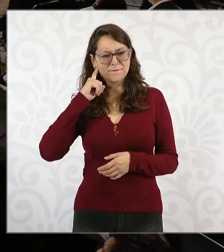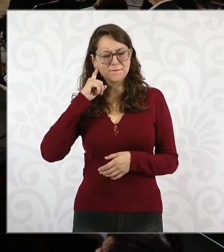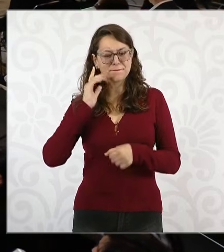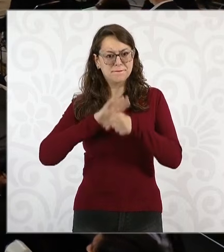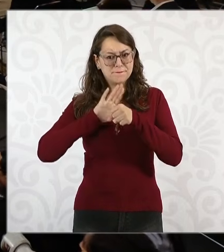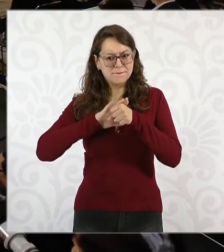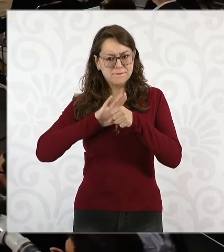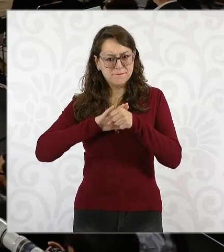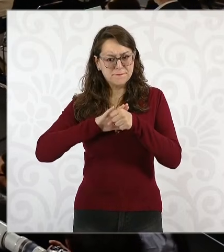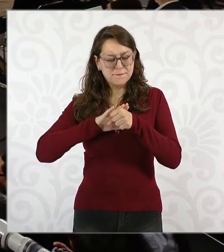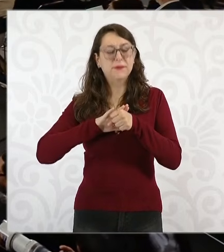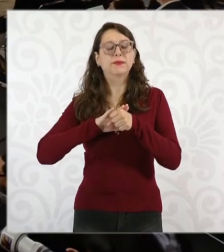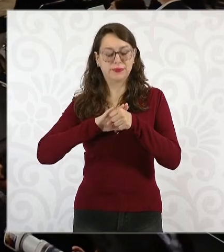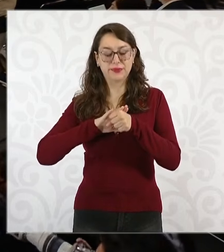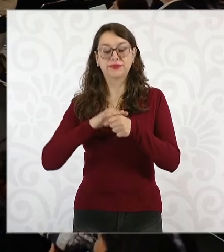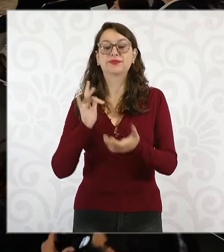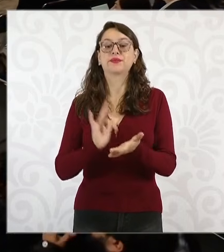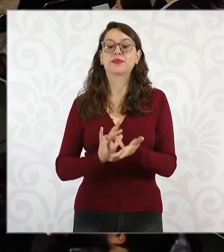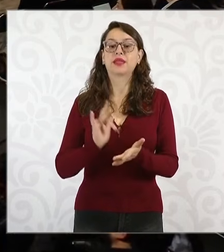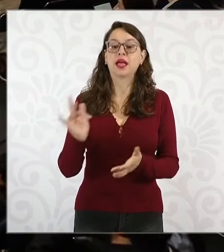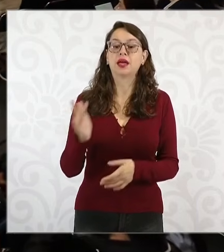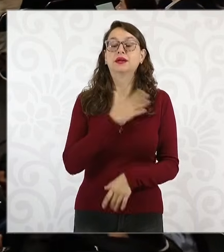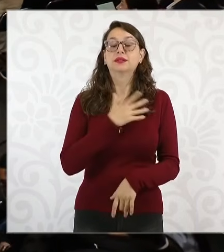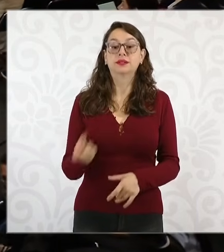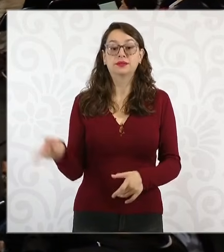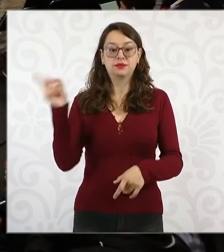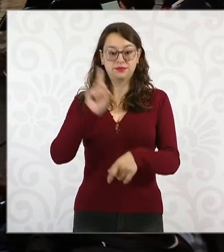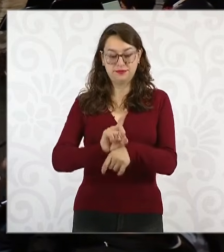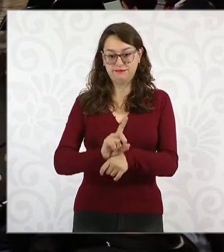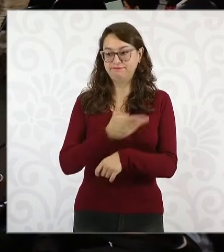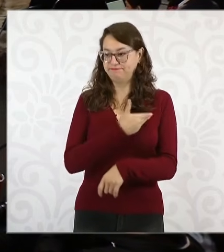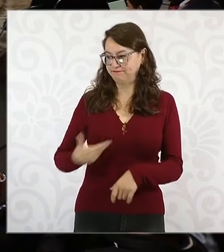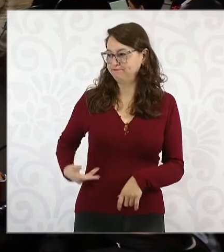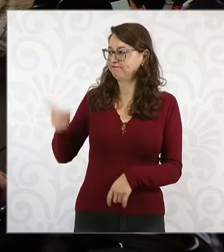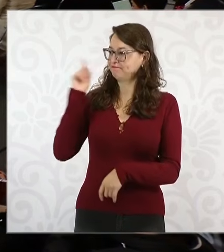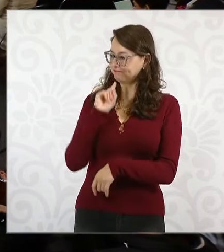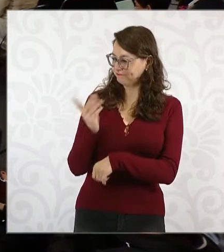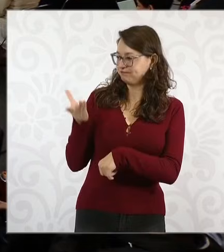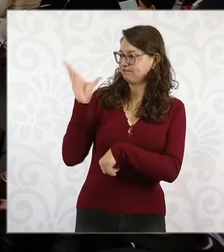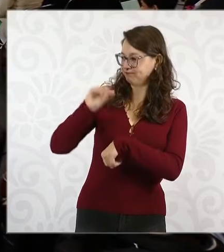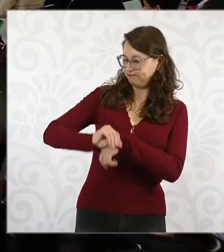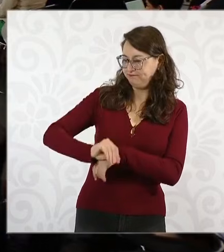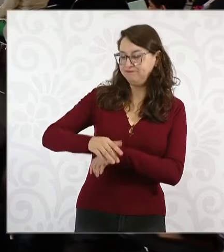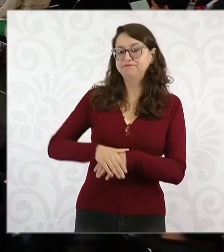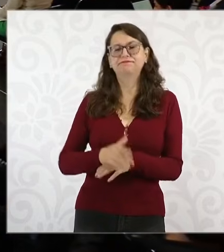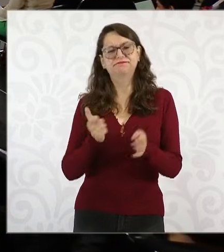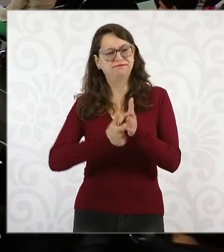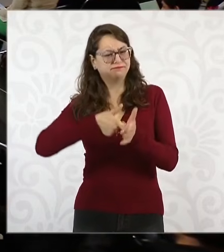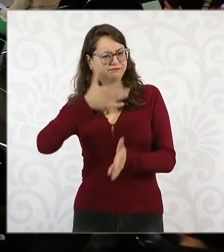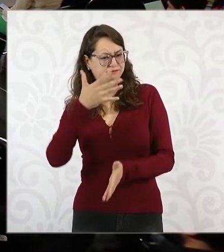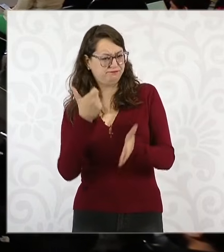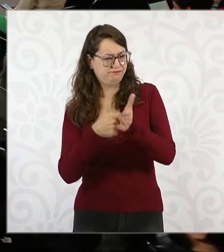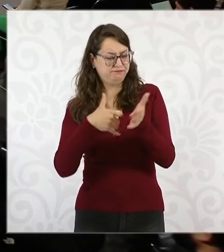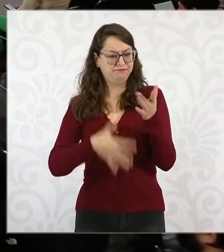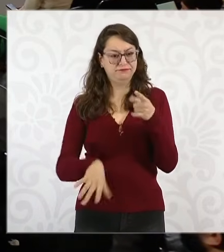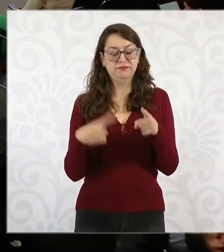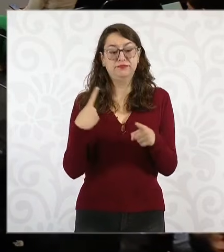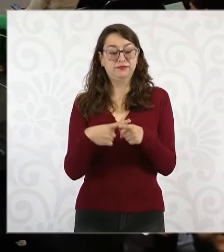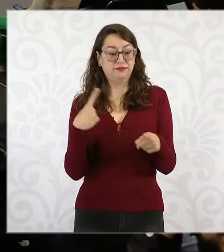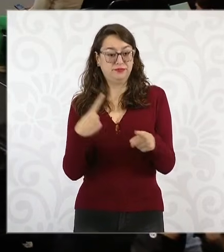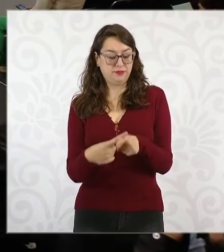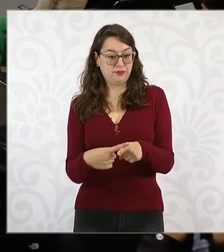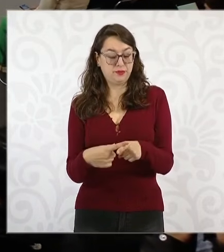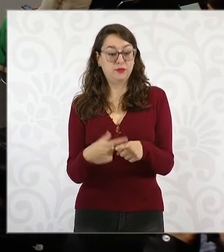Bueno. Muchas gracias, muy buenos días. Con su permiso, Presidenta, iniciamos quienes quieren los precios. Tenemos el informe